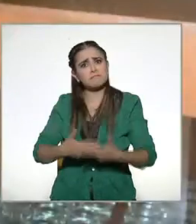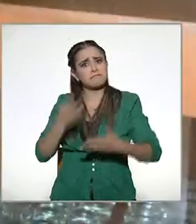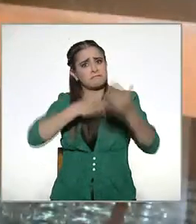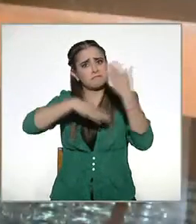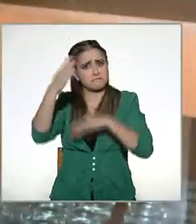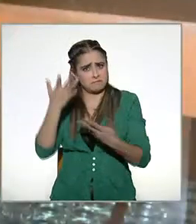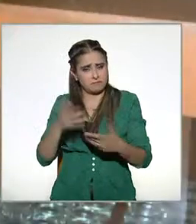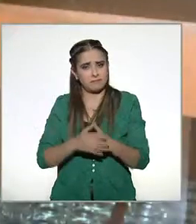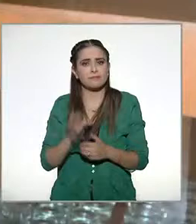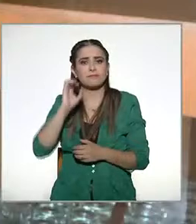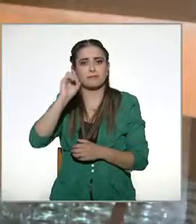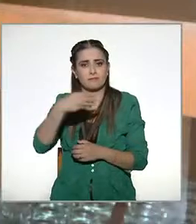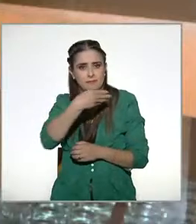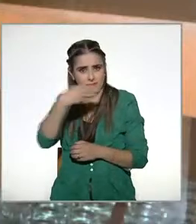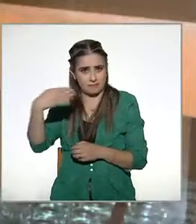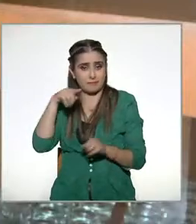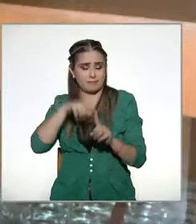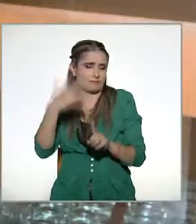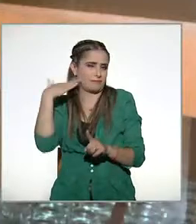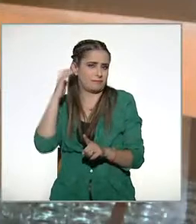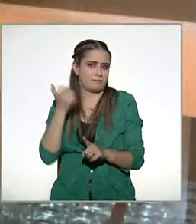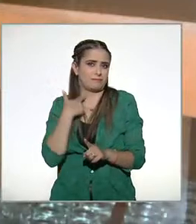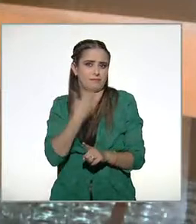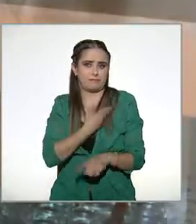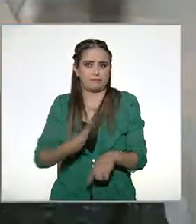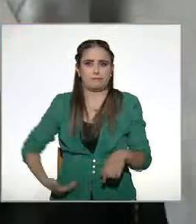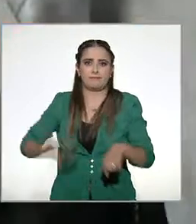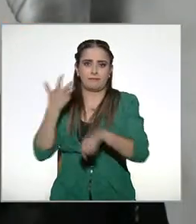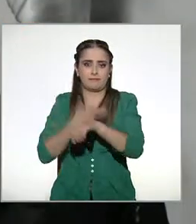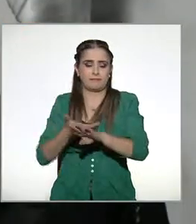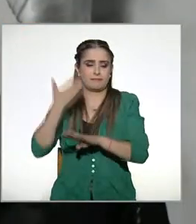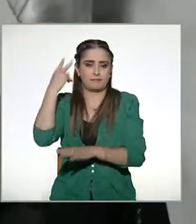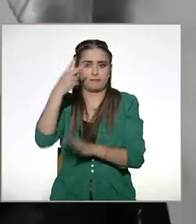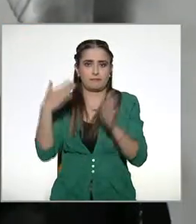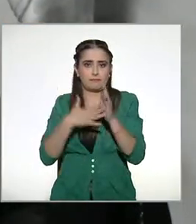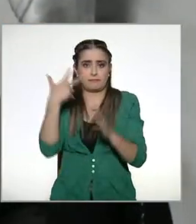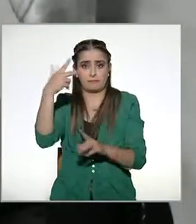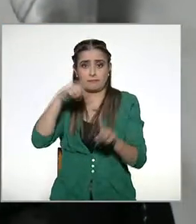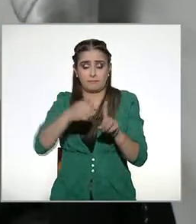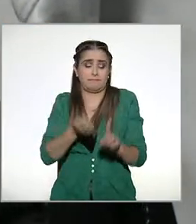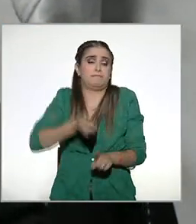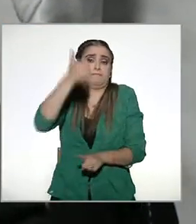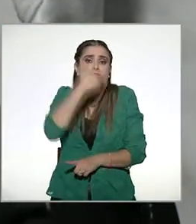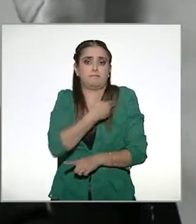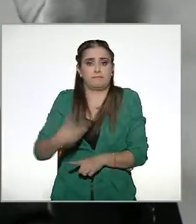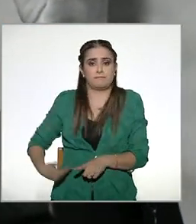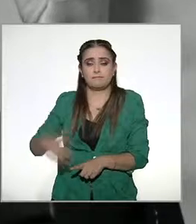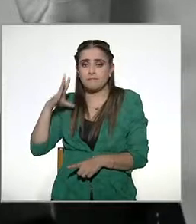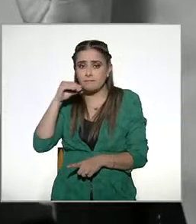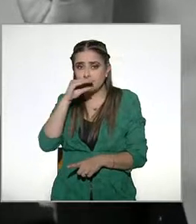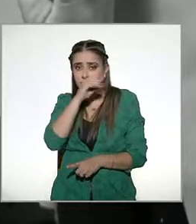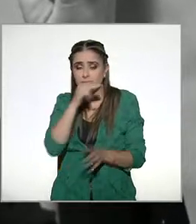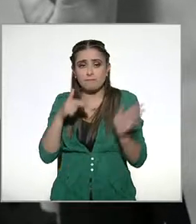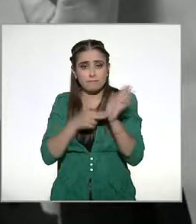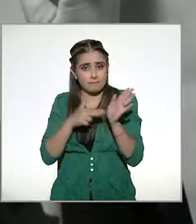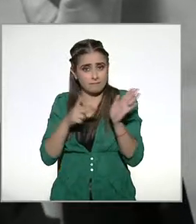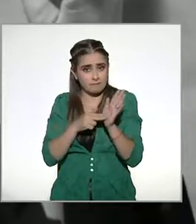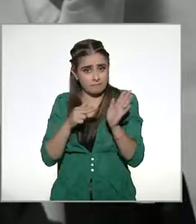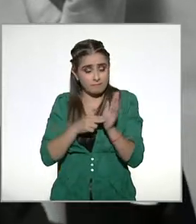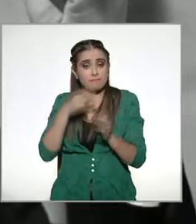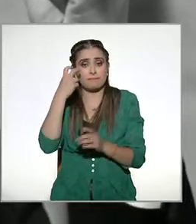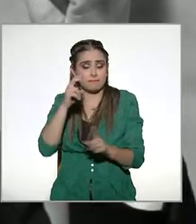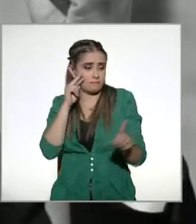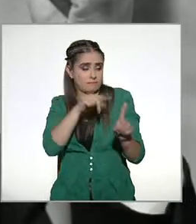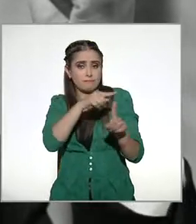Obama expresidente de Estados Unidos quien hizo historia en 2008 al convertirse en el primer presidente afroamericano y se sabe que es